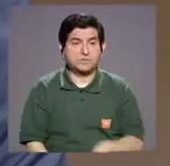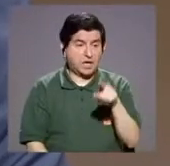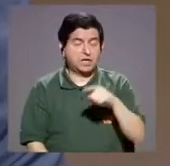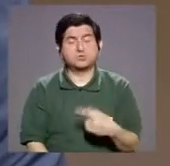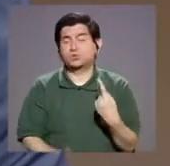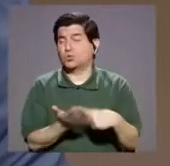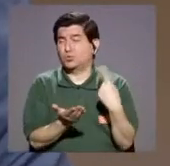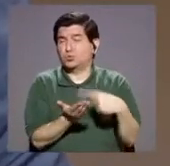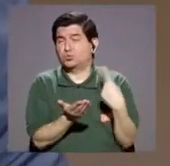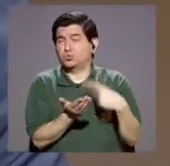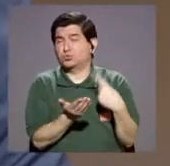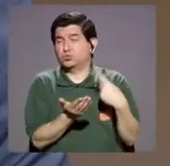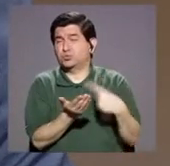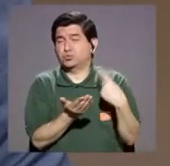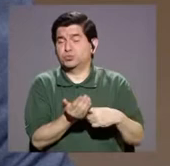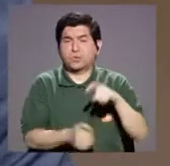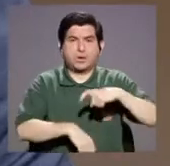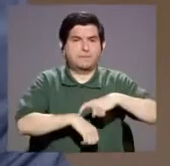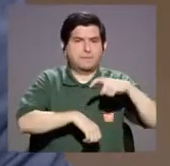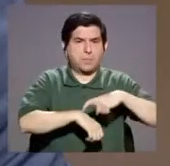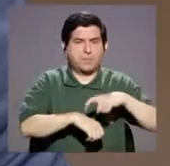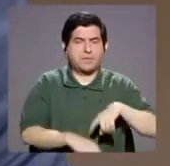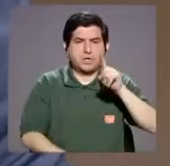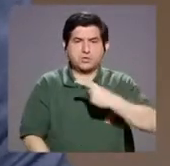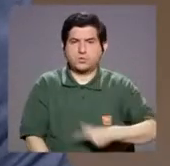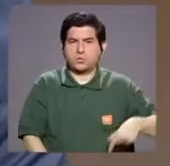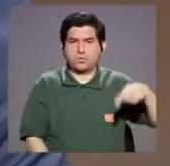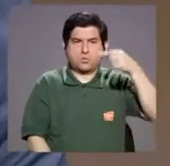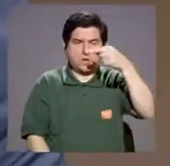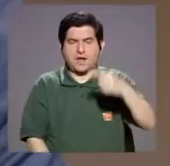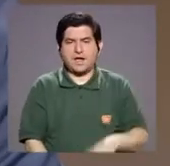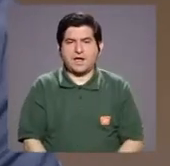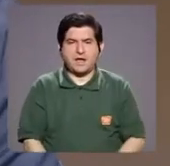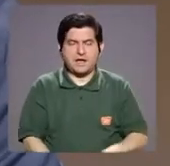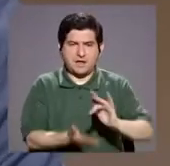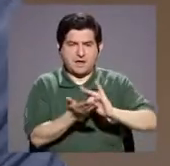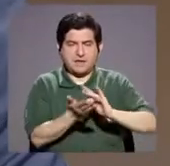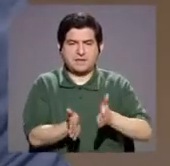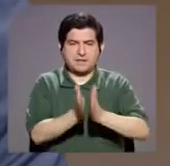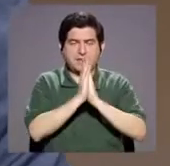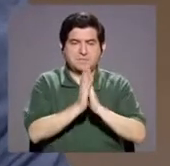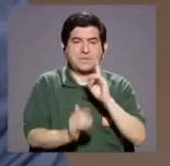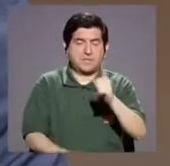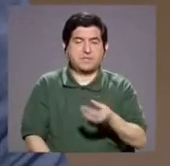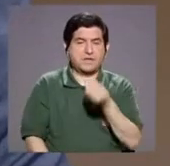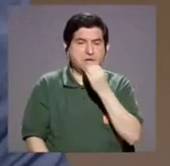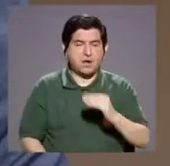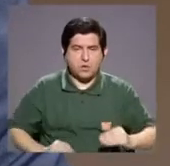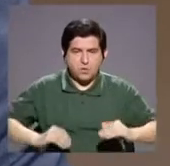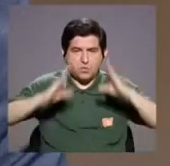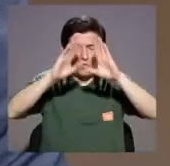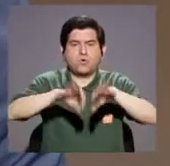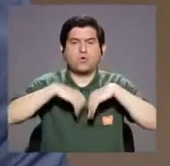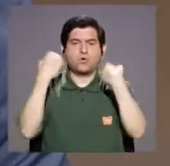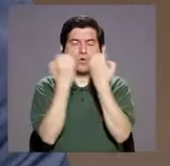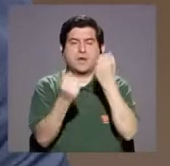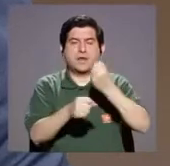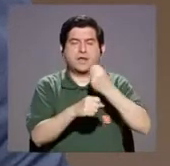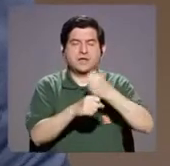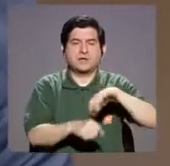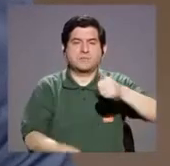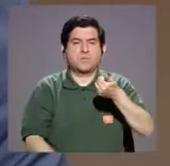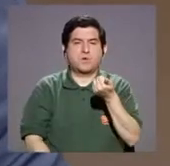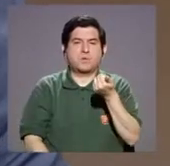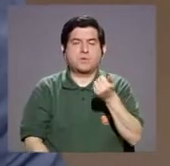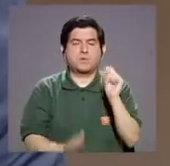controversia inclusive cuando en un momento dado uno de los gerentes de las farmacias pedía un desayuno con el equipo de trabajo de minuto 15